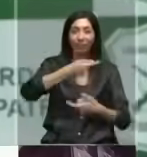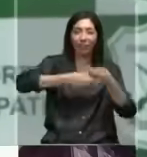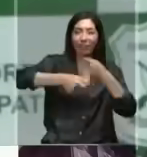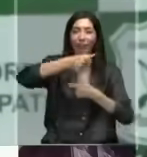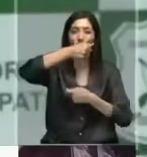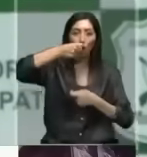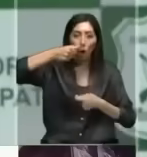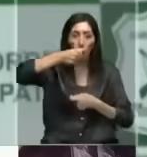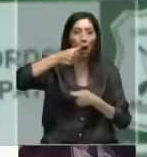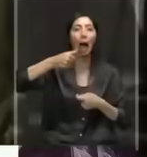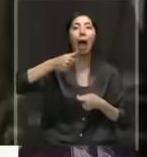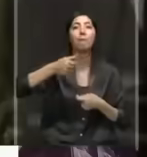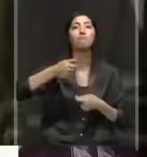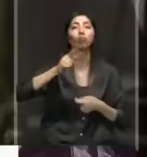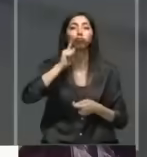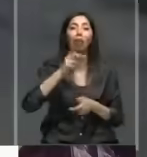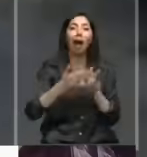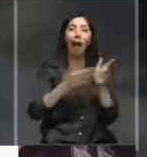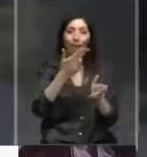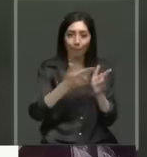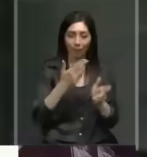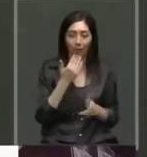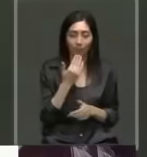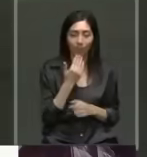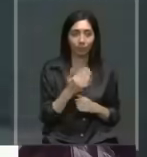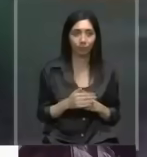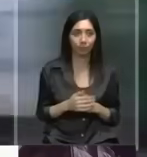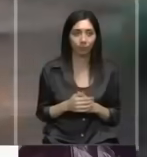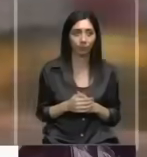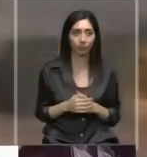drogas normal, porte y tenencia de armamento de fuego.